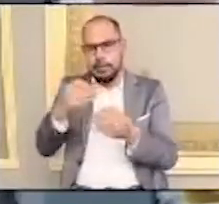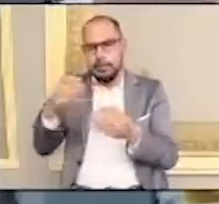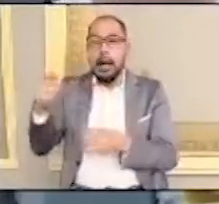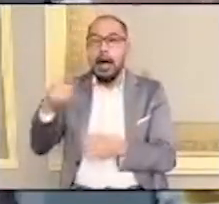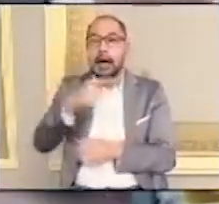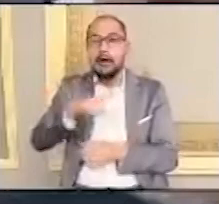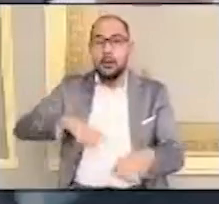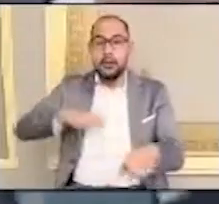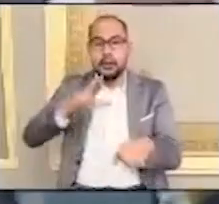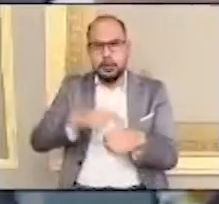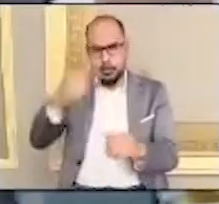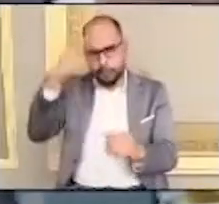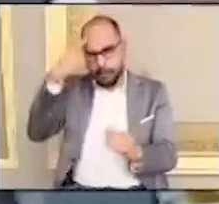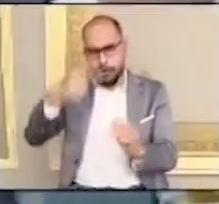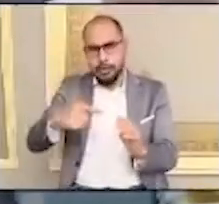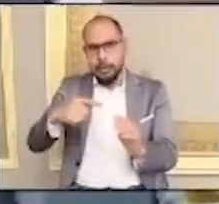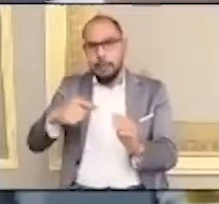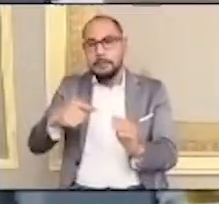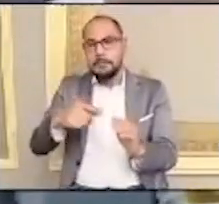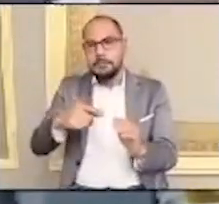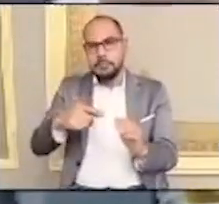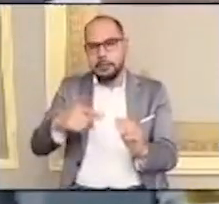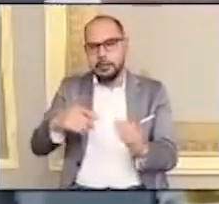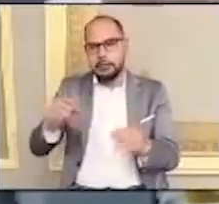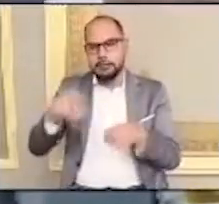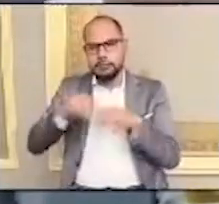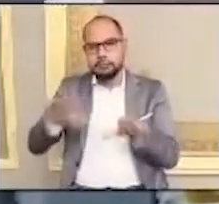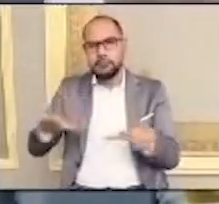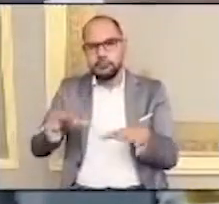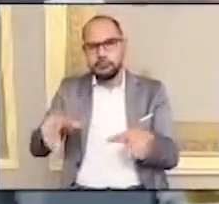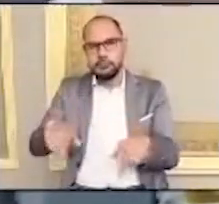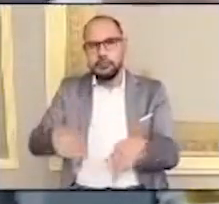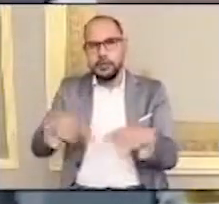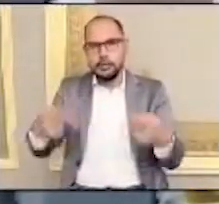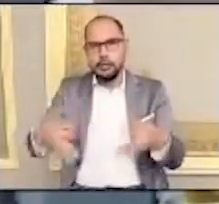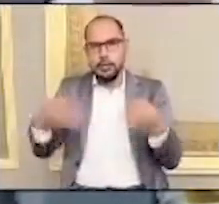Ejecutivo del Estado para su publicación en el Periódico Oficial del Estado.